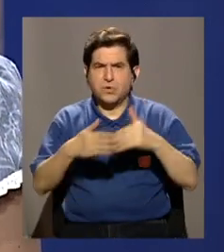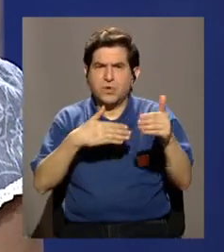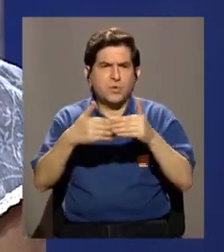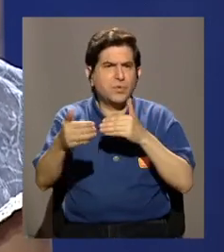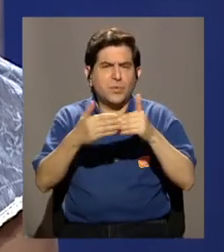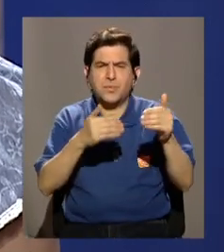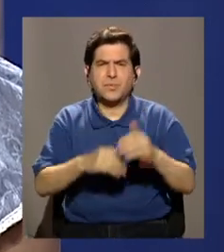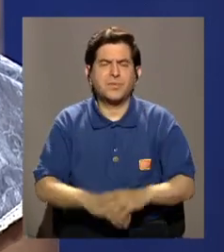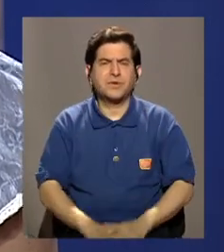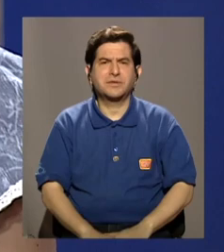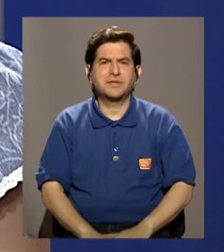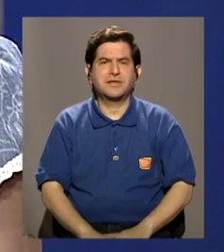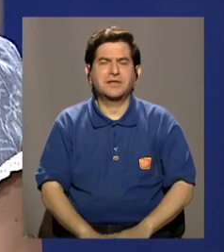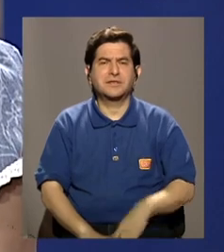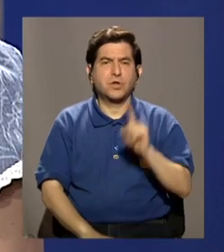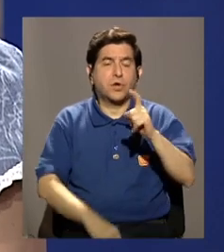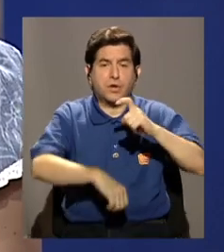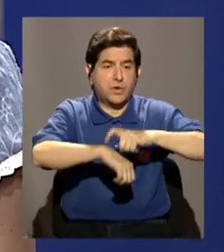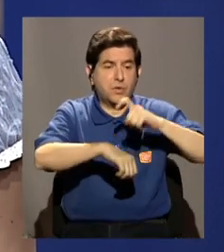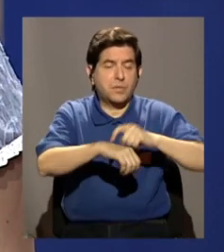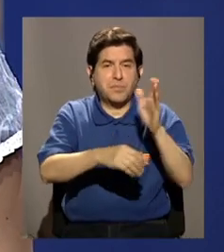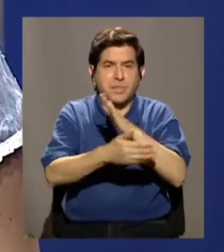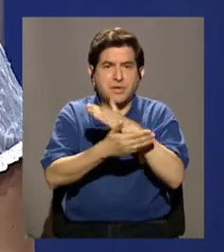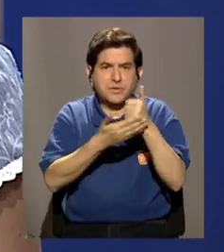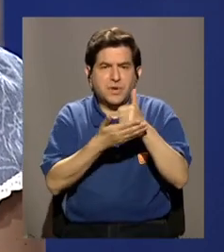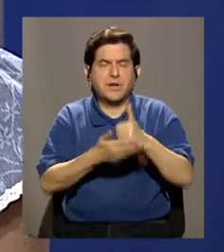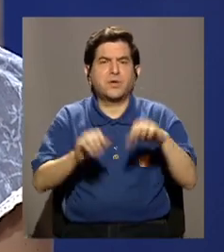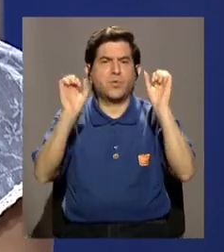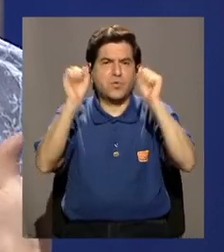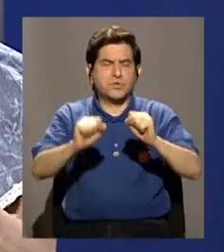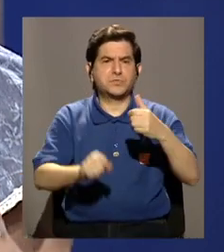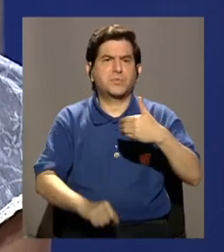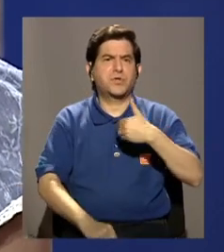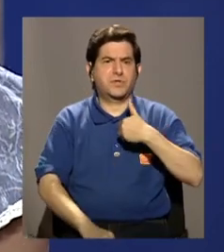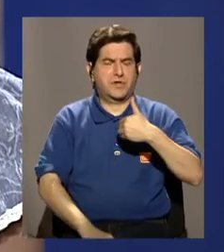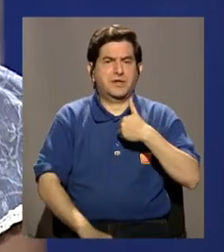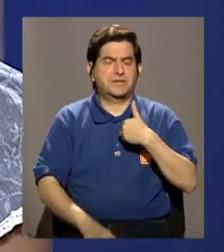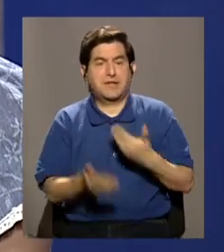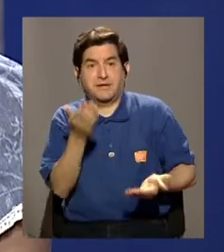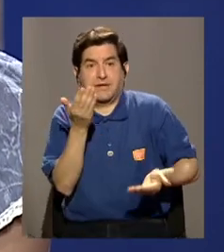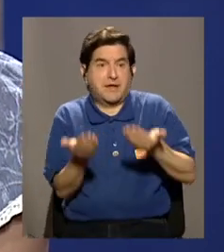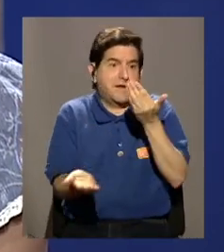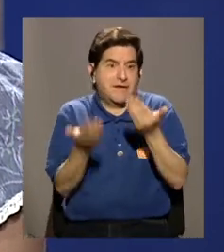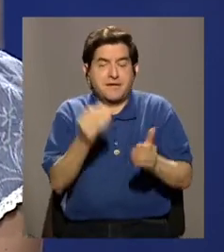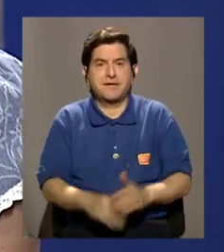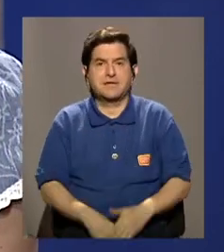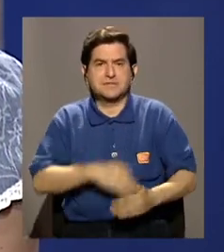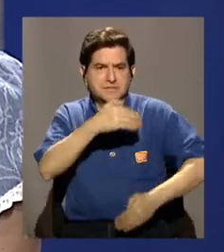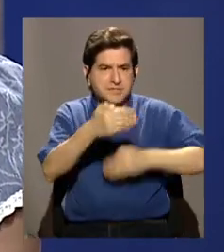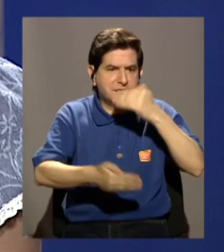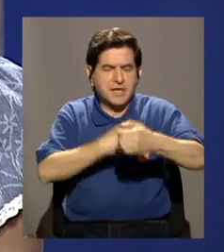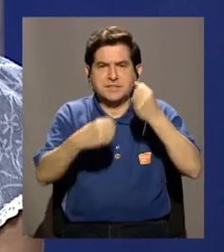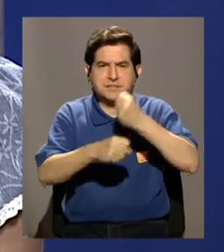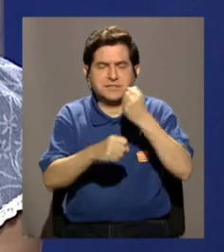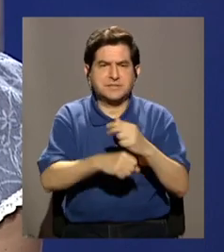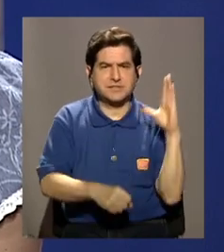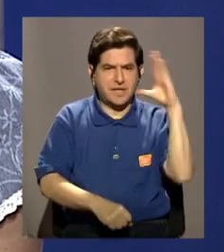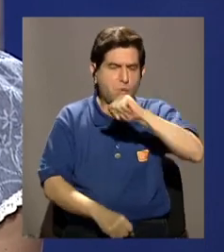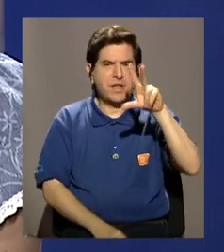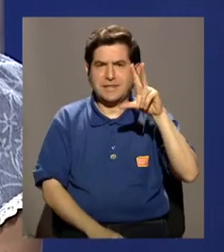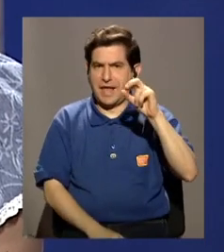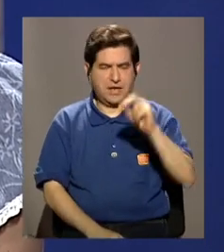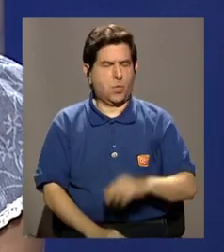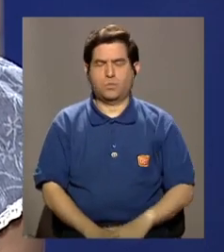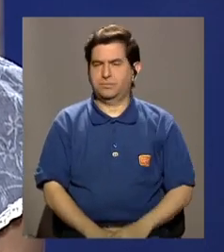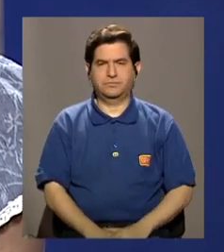a pesar de que hay una que es en algunos momentos algunas de ellas creen tener verdad en el transcurso de la obra se dan